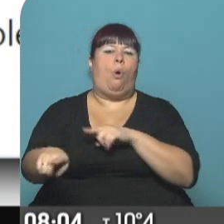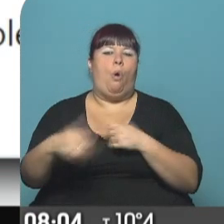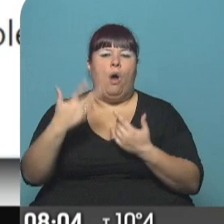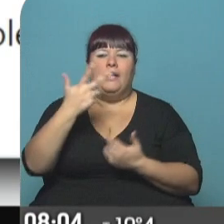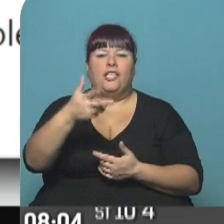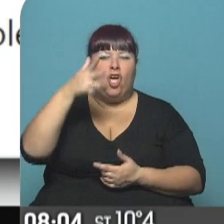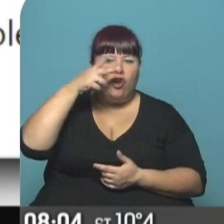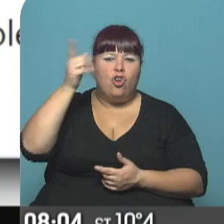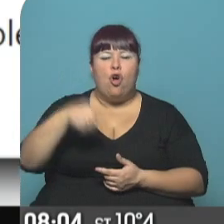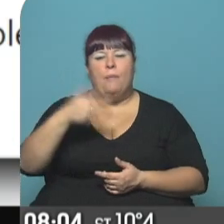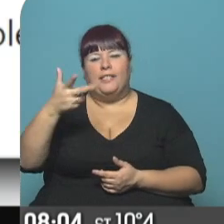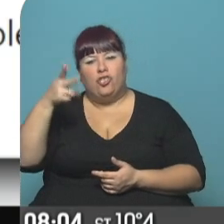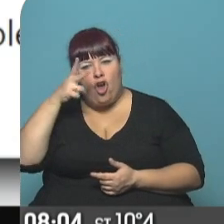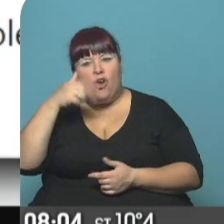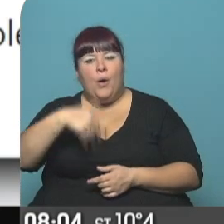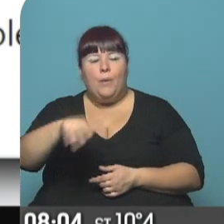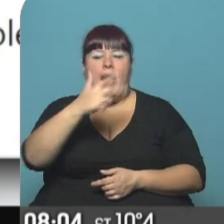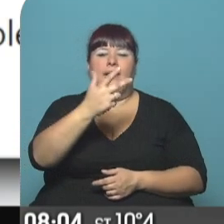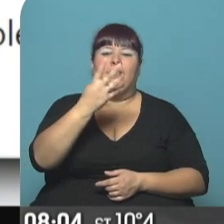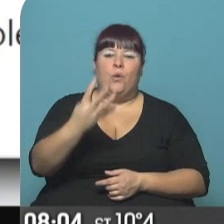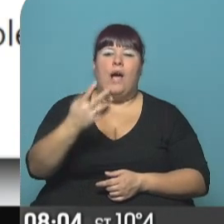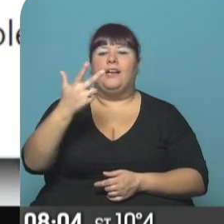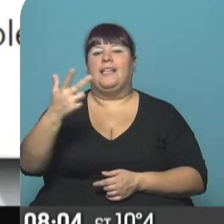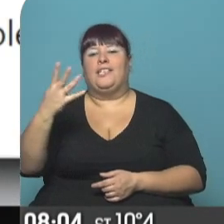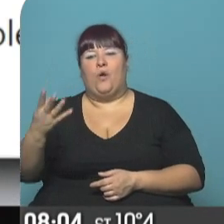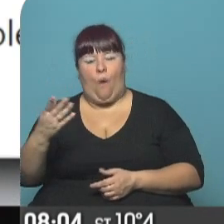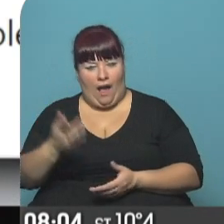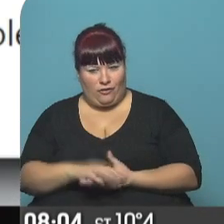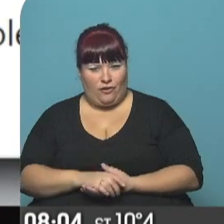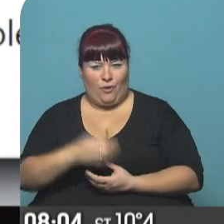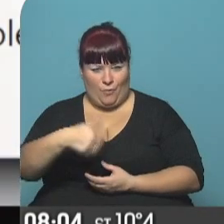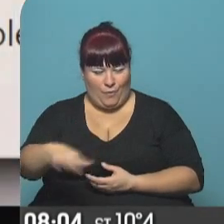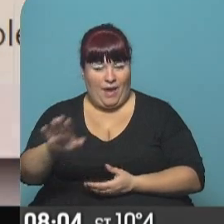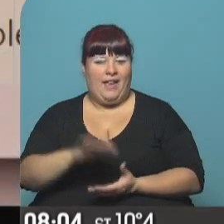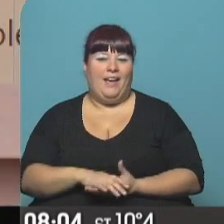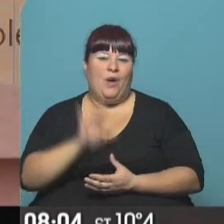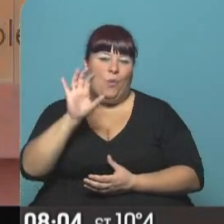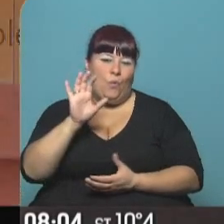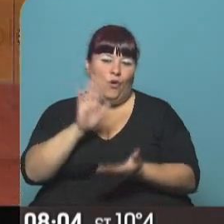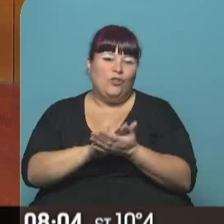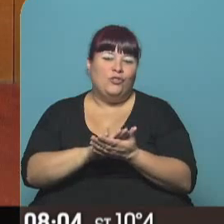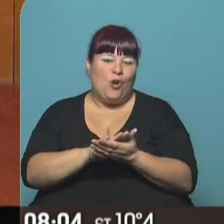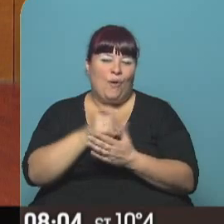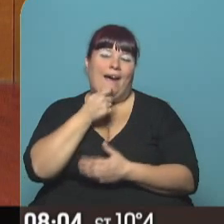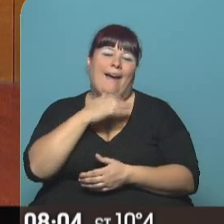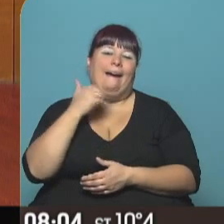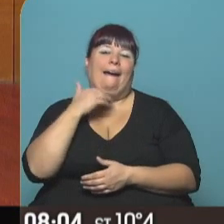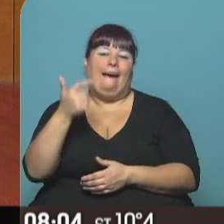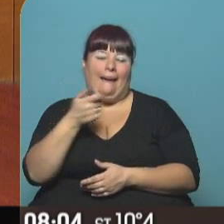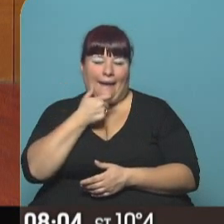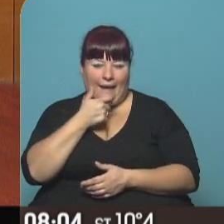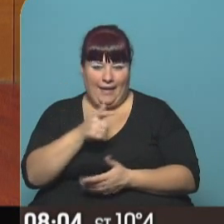con el 38-38, se viene el 34-34 y deja ese jajá, la